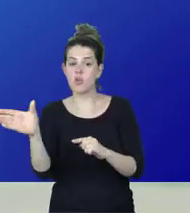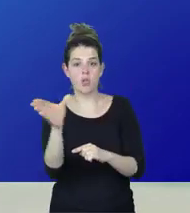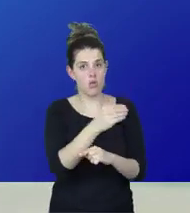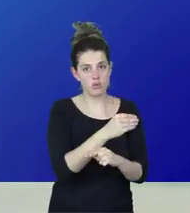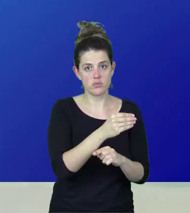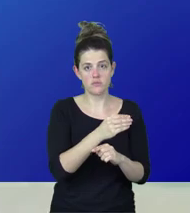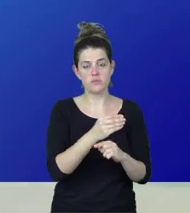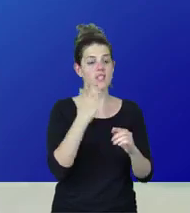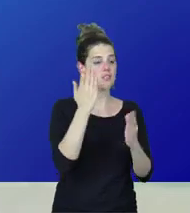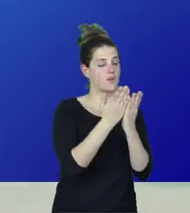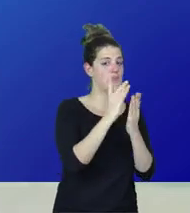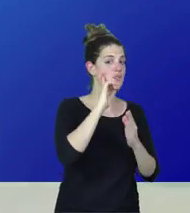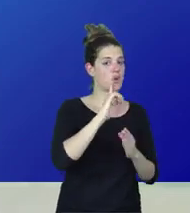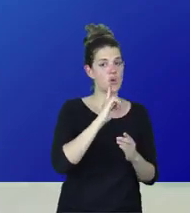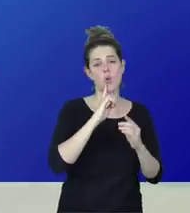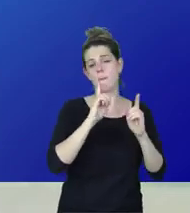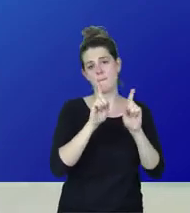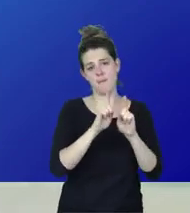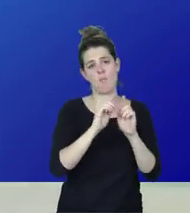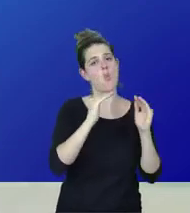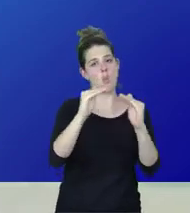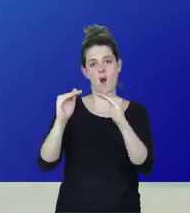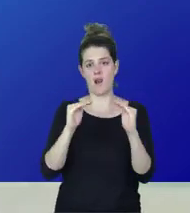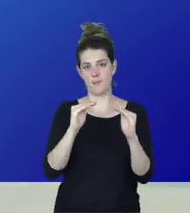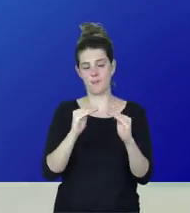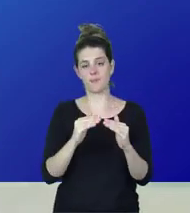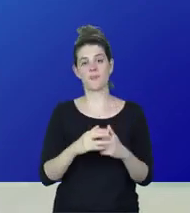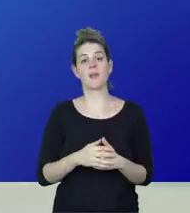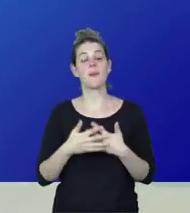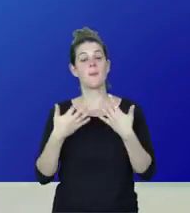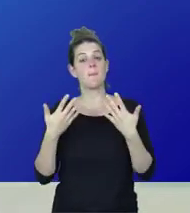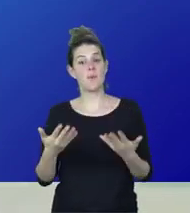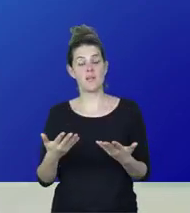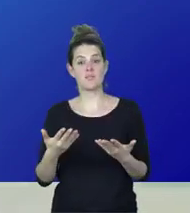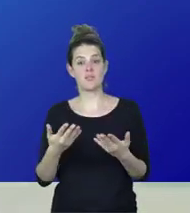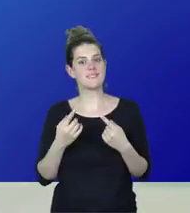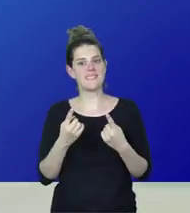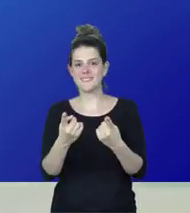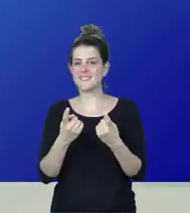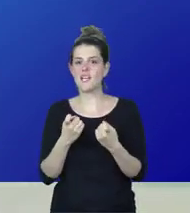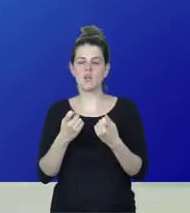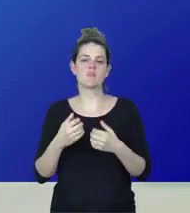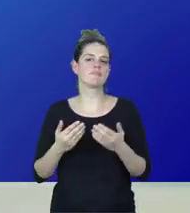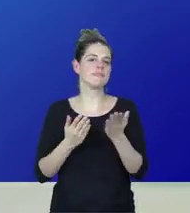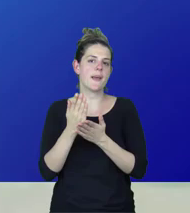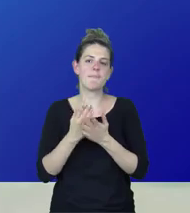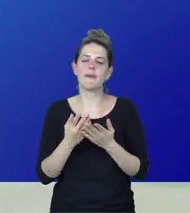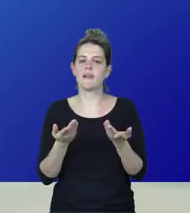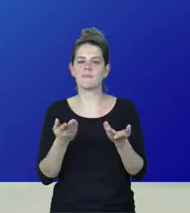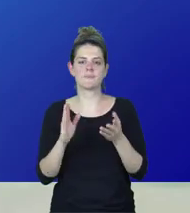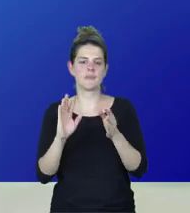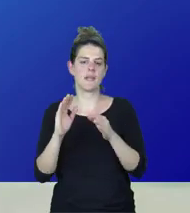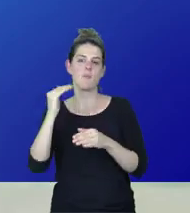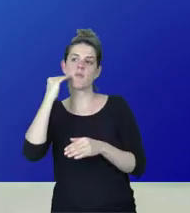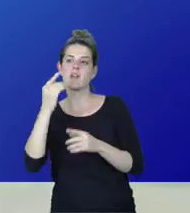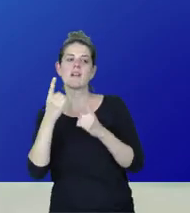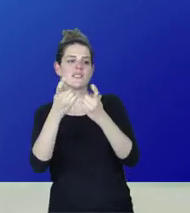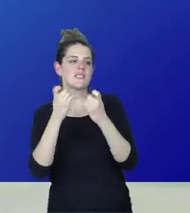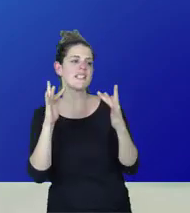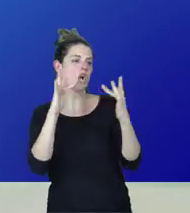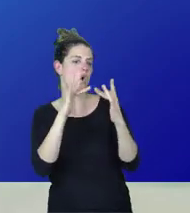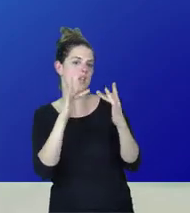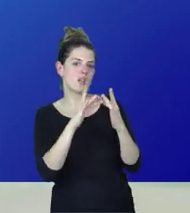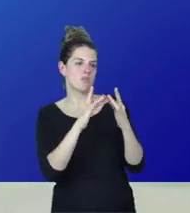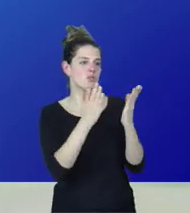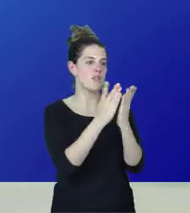estudiante también entabla con ese docente. Por eso es necesario que en todas las instancias que necesiten comunicarse,